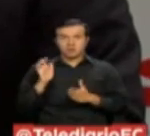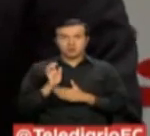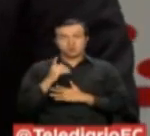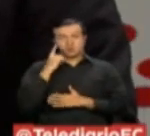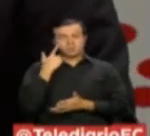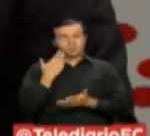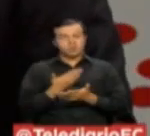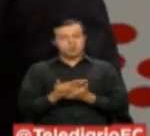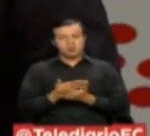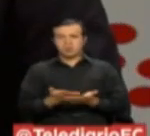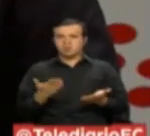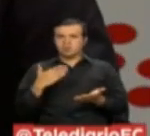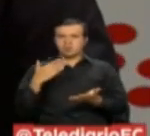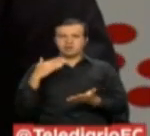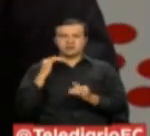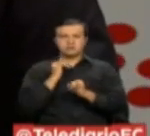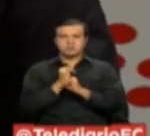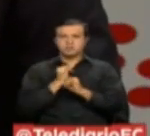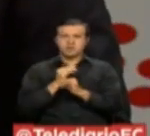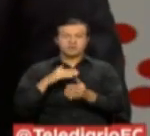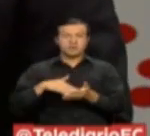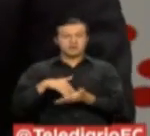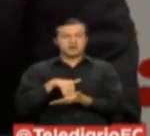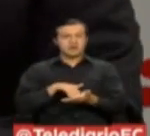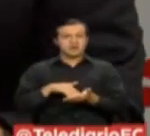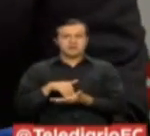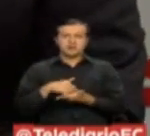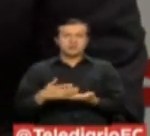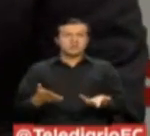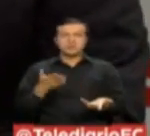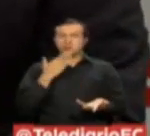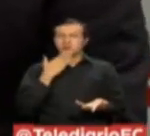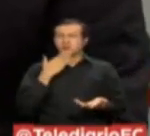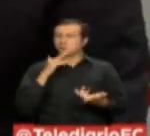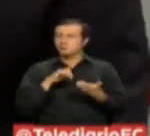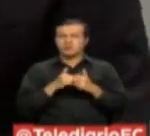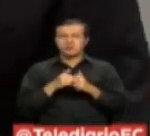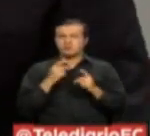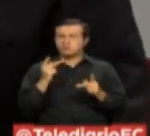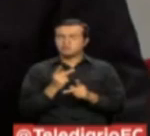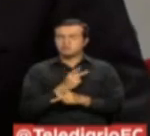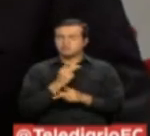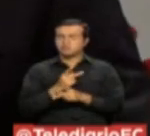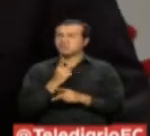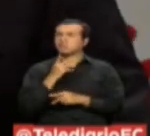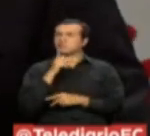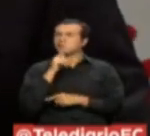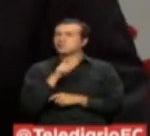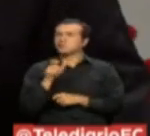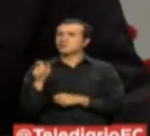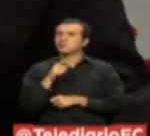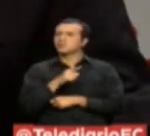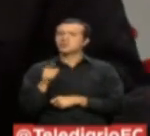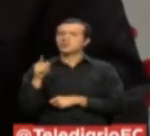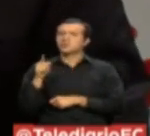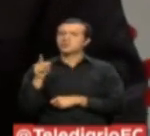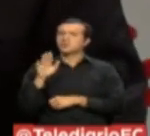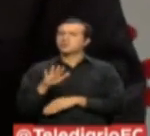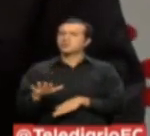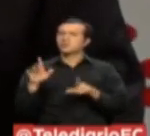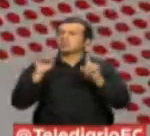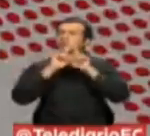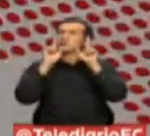una débil institucionalidad. Díganos, ¿dónde está el problema para saber quién es quién en el mundo de las